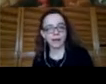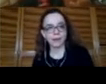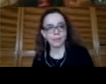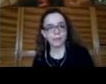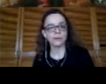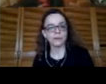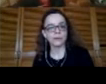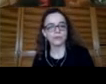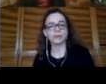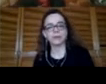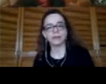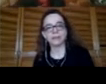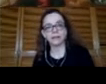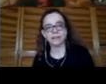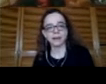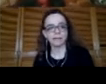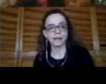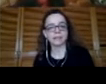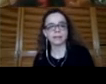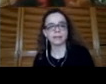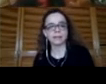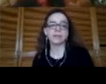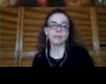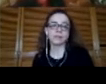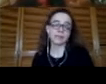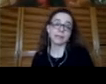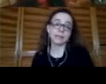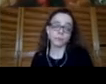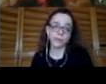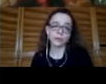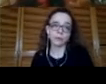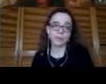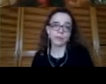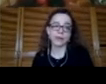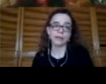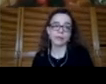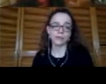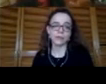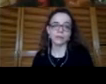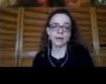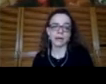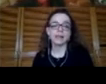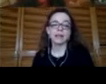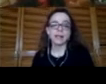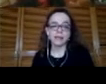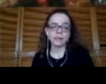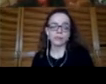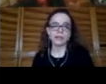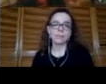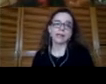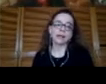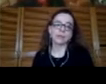a la población adolescente. A través de la frase, yo decido, a través de, por supuesto, y por medio de la educación integral en